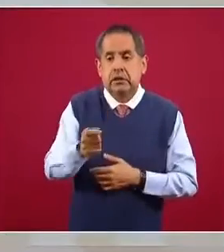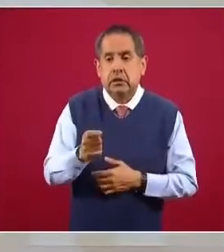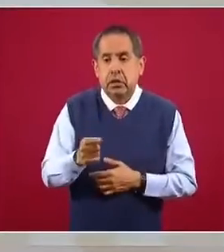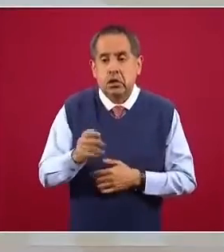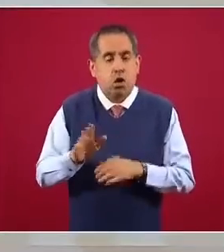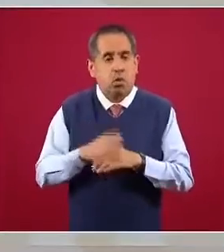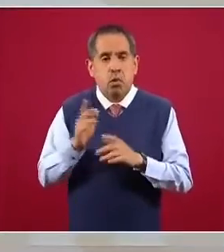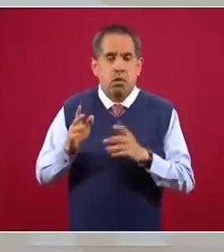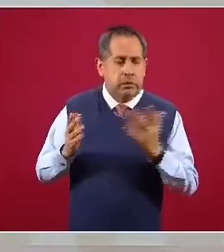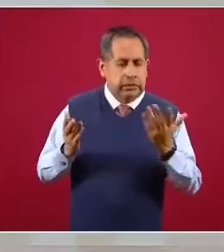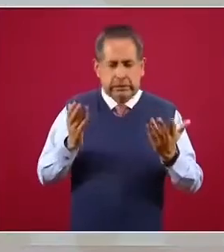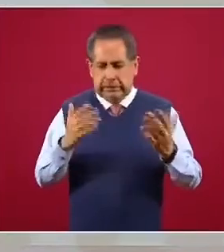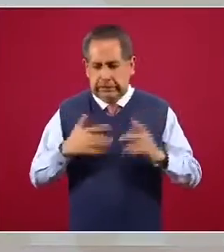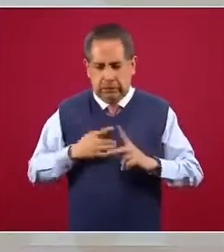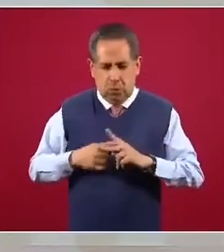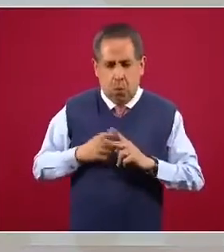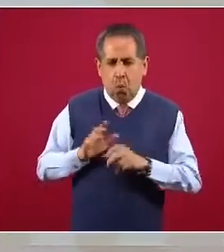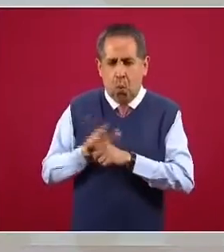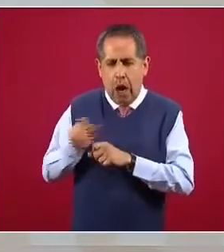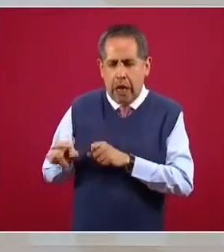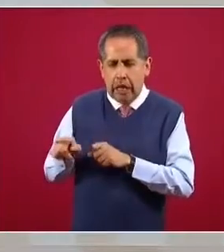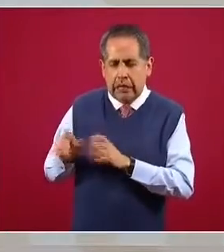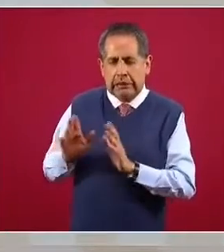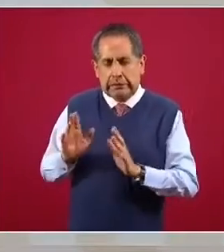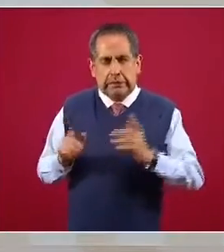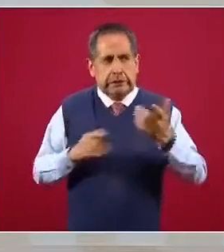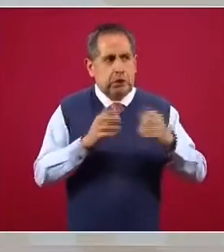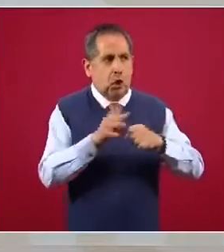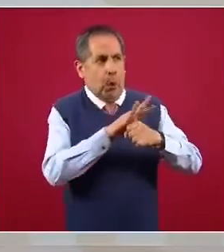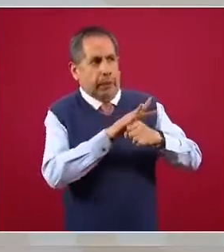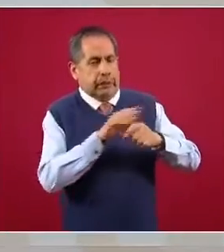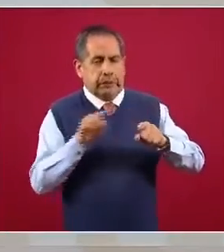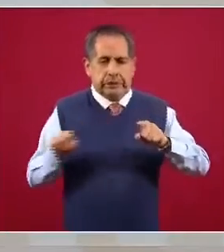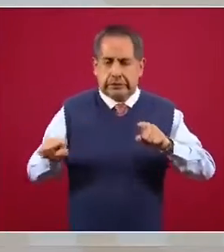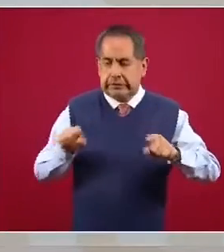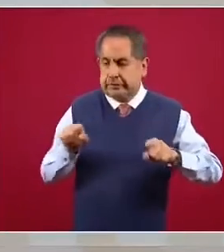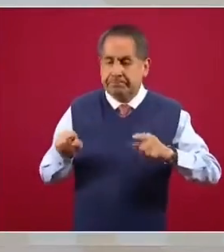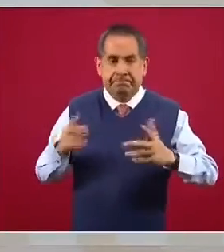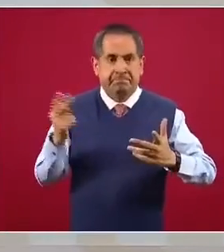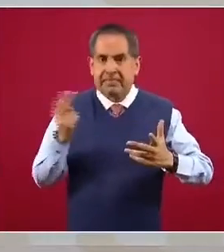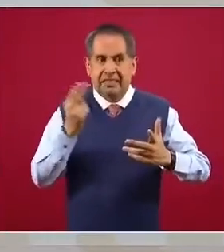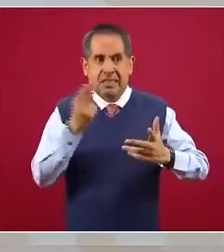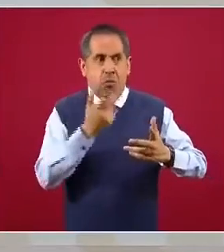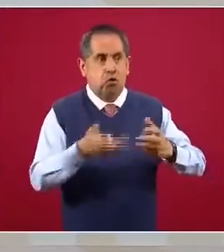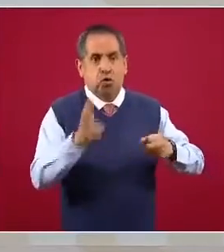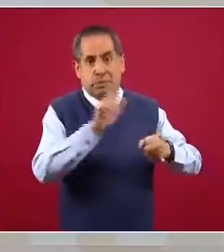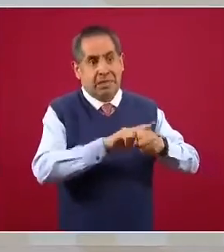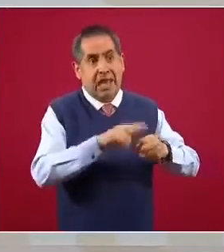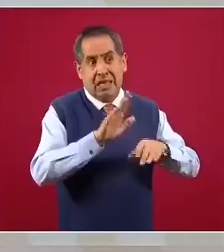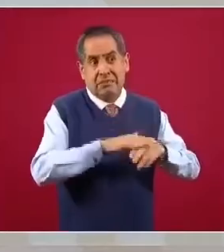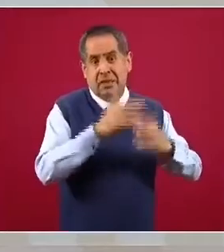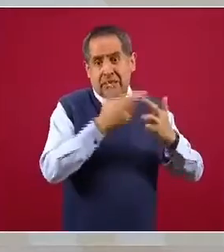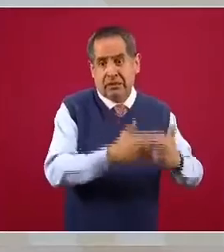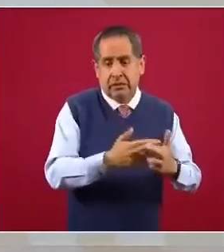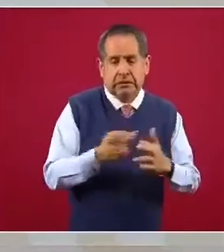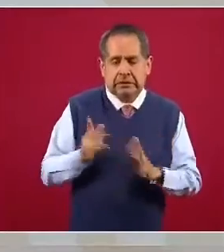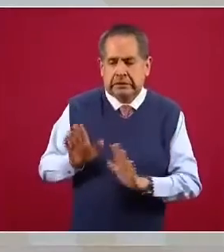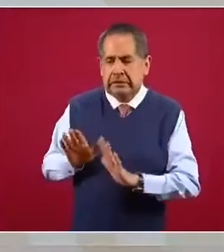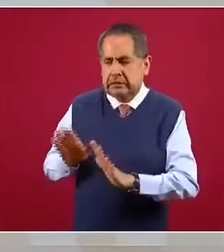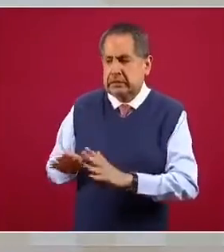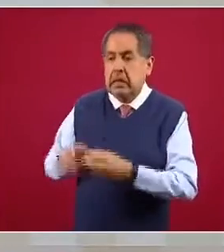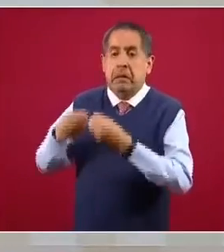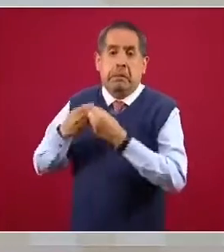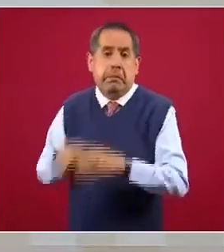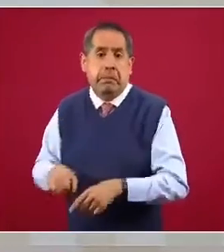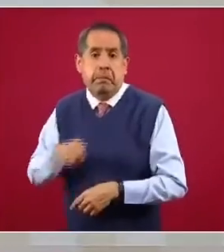de una manera razonada, calculada, programada, asegurando que no se afectara sustancialmente